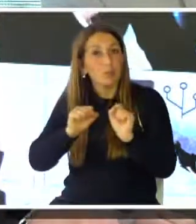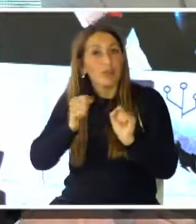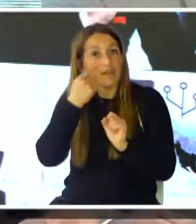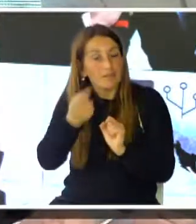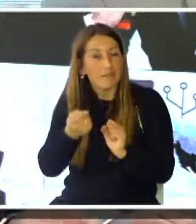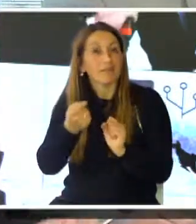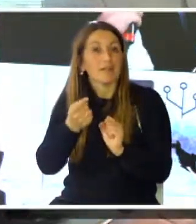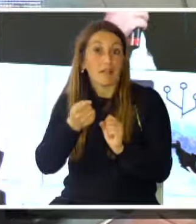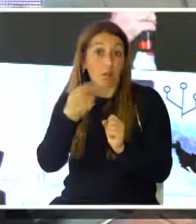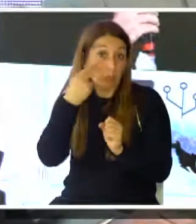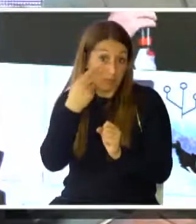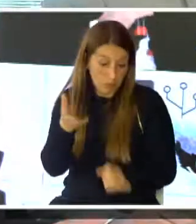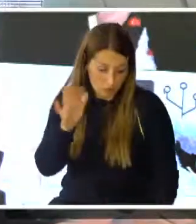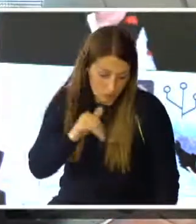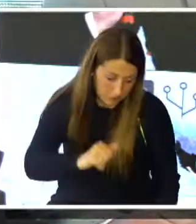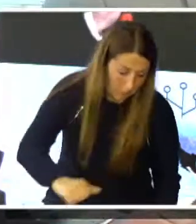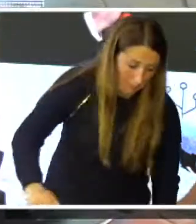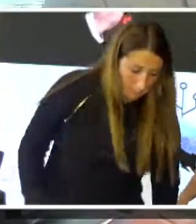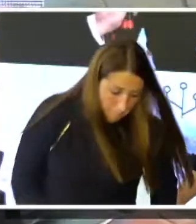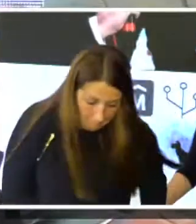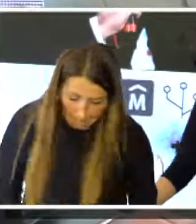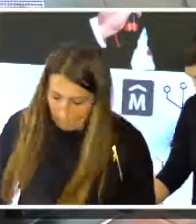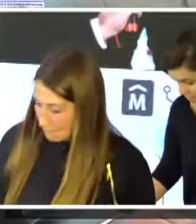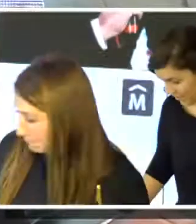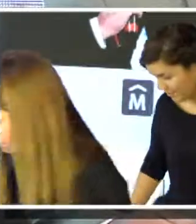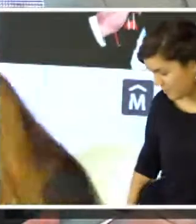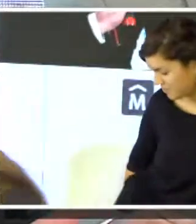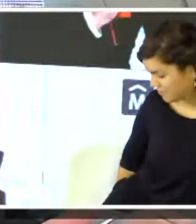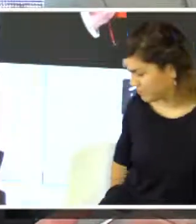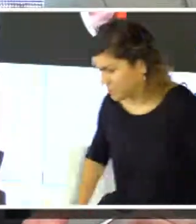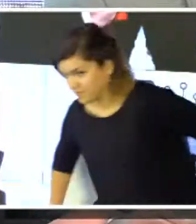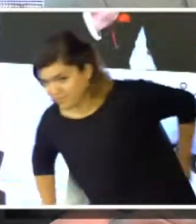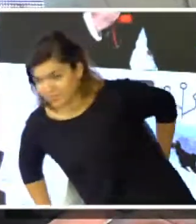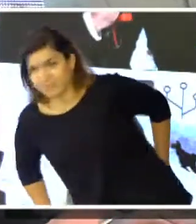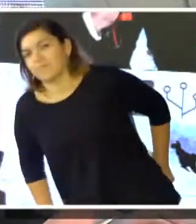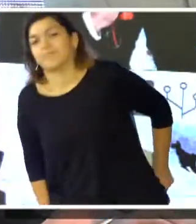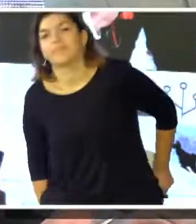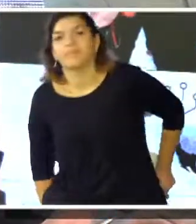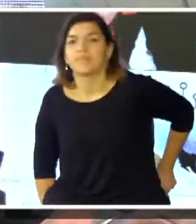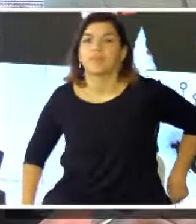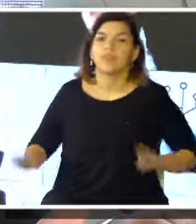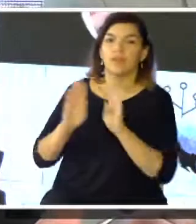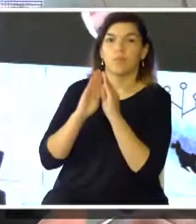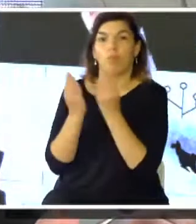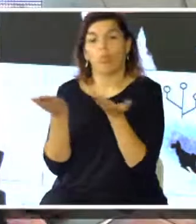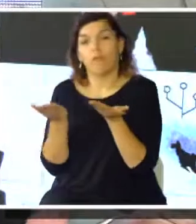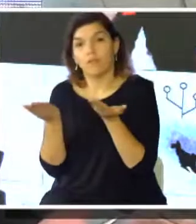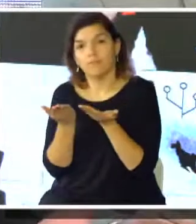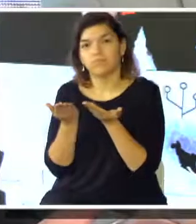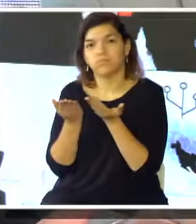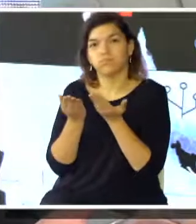problemas que tenemos en general en el mundo se está hablando mucho más de